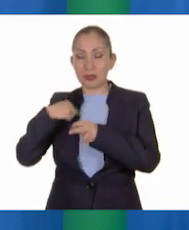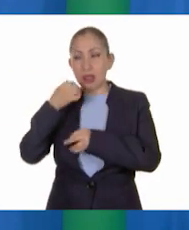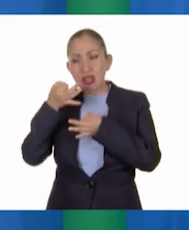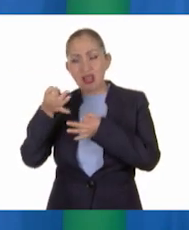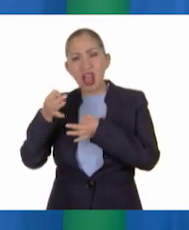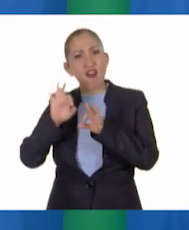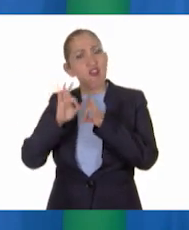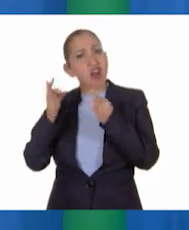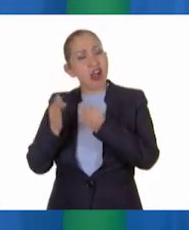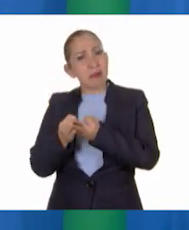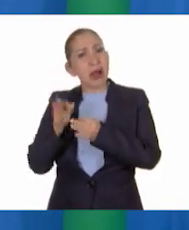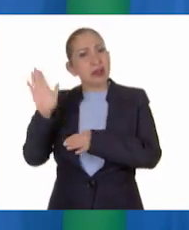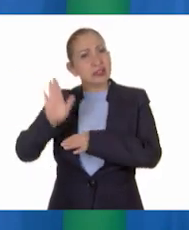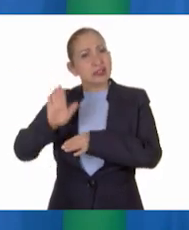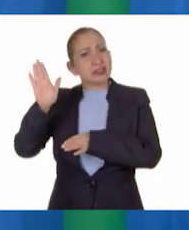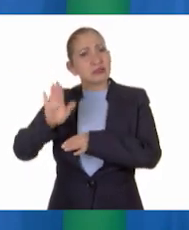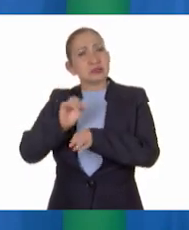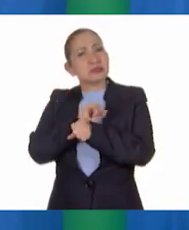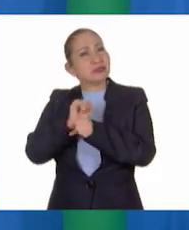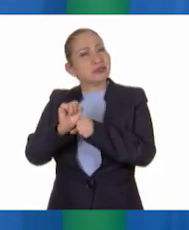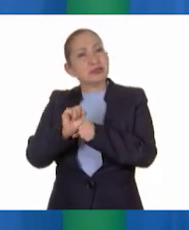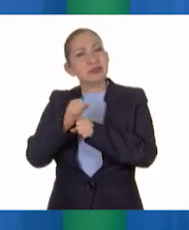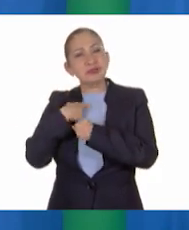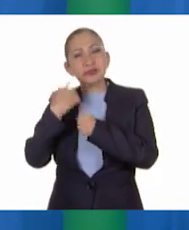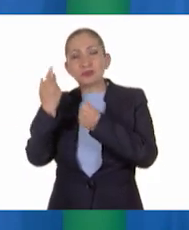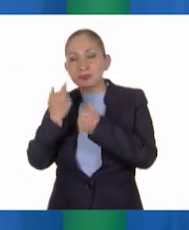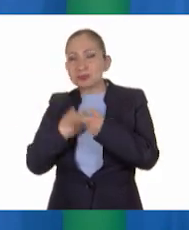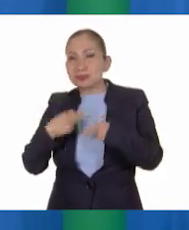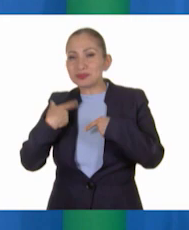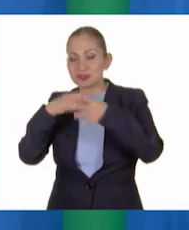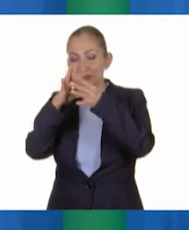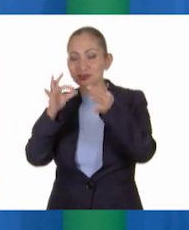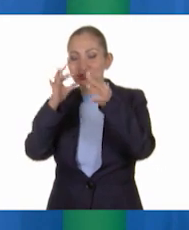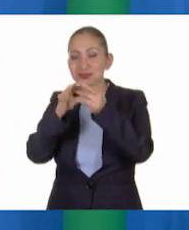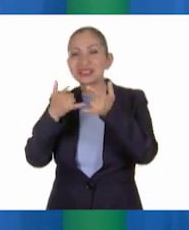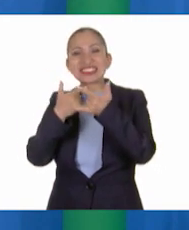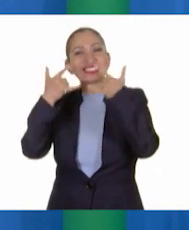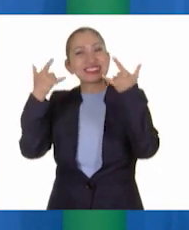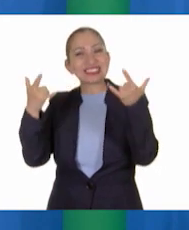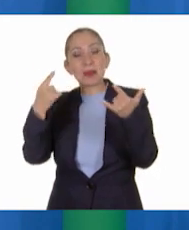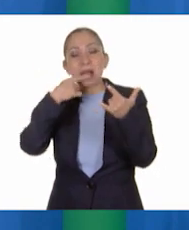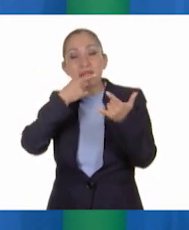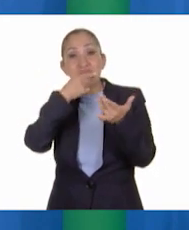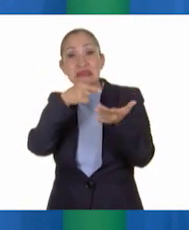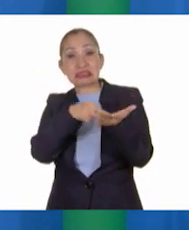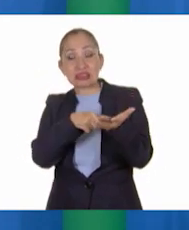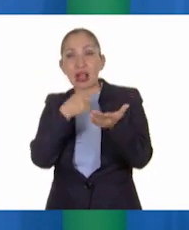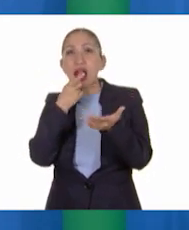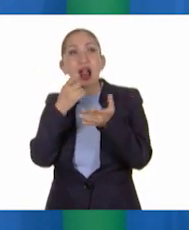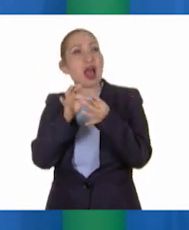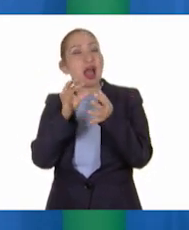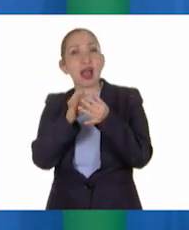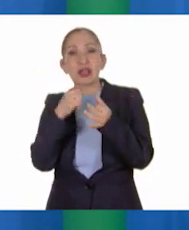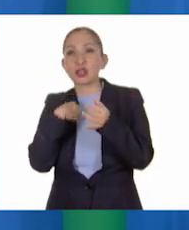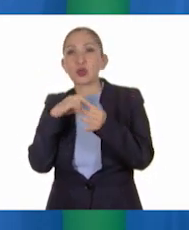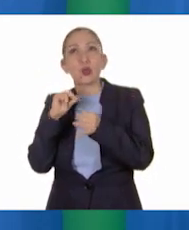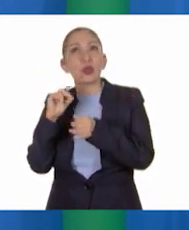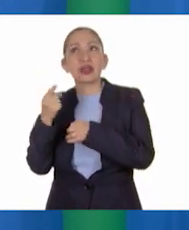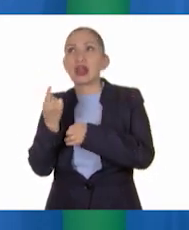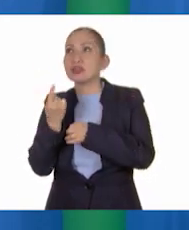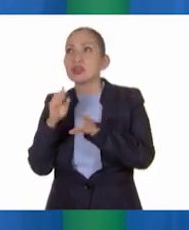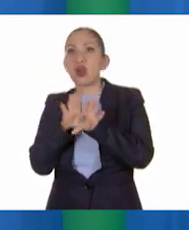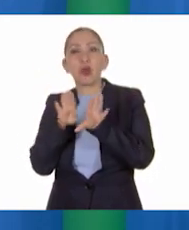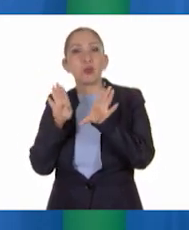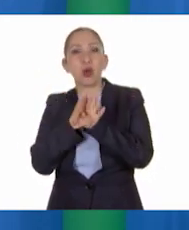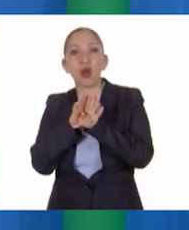atención la manera, pues aparentemente simple que tienen los narradores de Benedetti para decir las cosas y sin que esto implique,